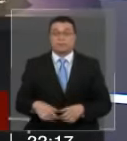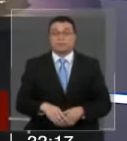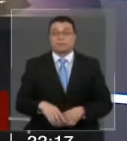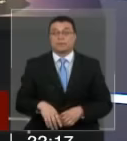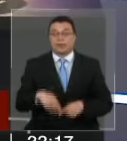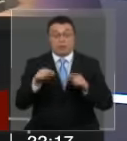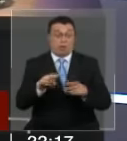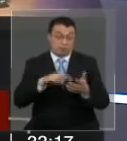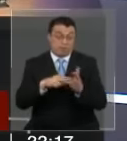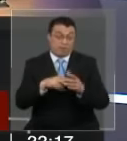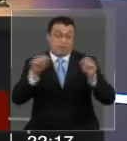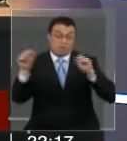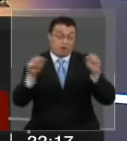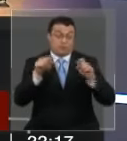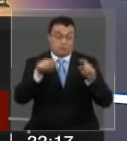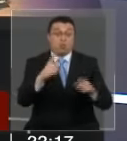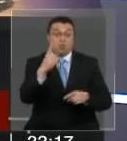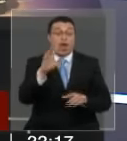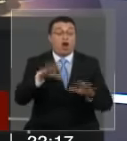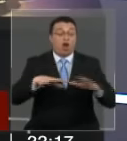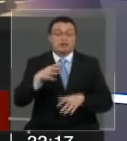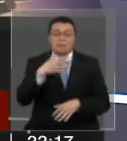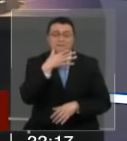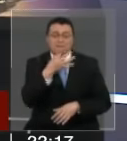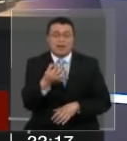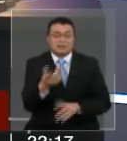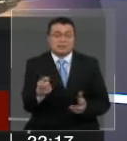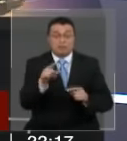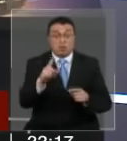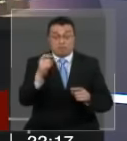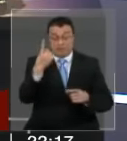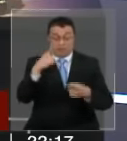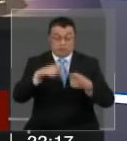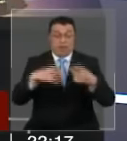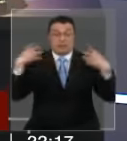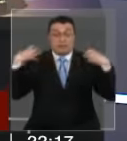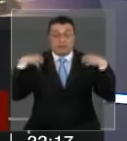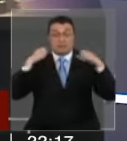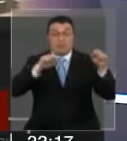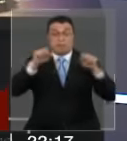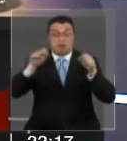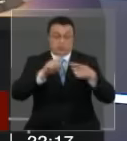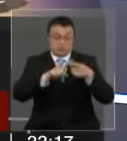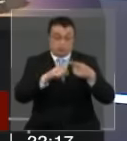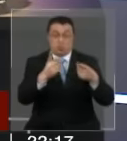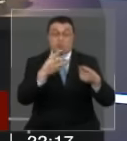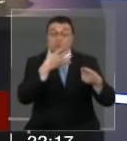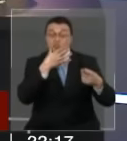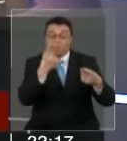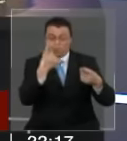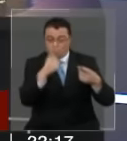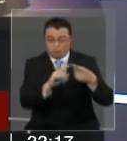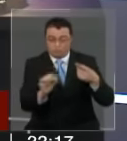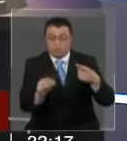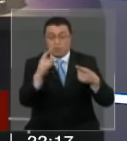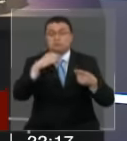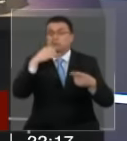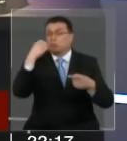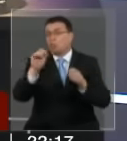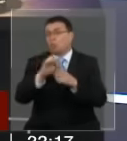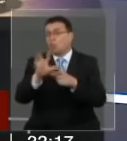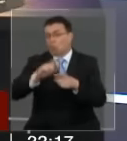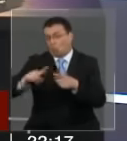política. Entonces yo creo que aquí hay una cosa que es bien simple. Primero, la responsabilidad política radica en una cosa muy sencilla. Y esto ha pasado en muchas